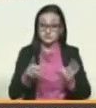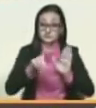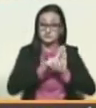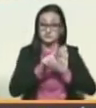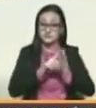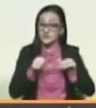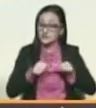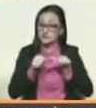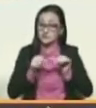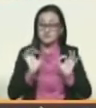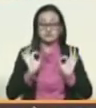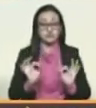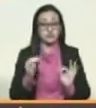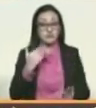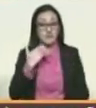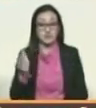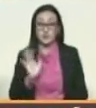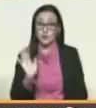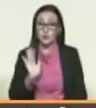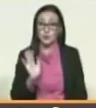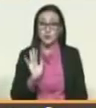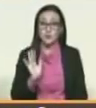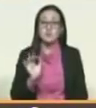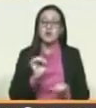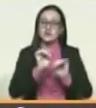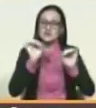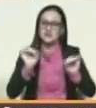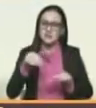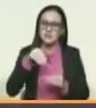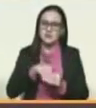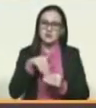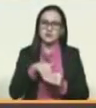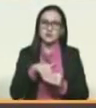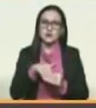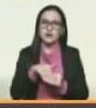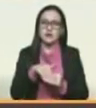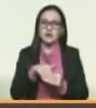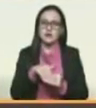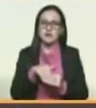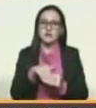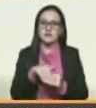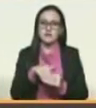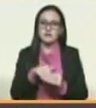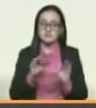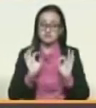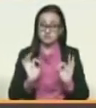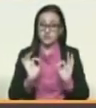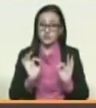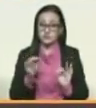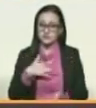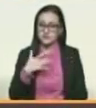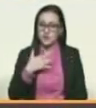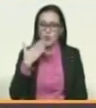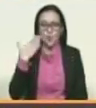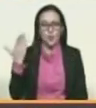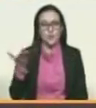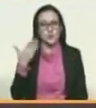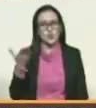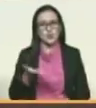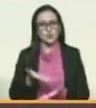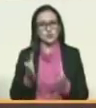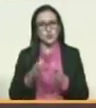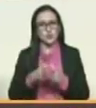seguimos consolidando para hacer de este sistema electoral venezolano, que del cual nos sentimos tan orgullosos